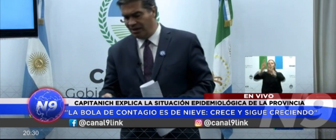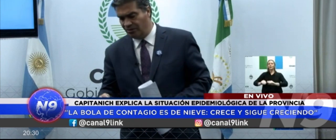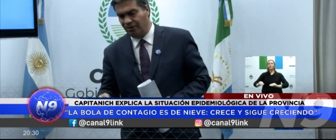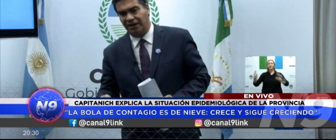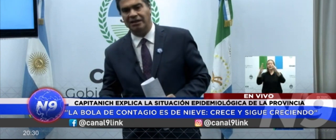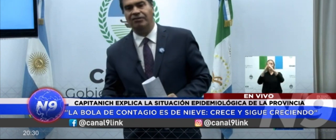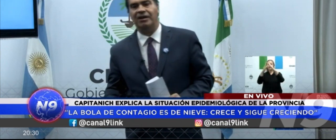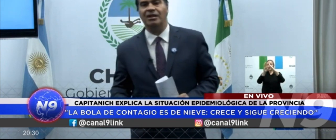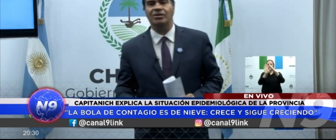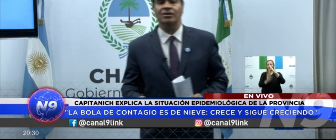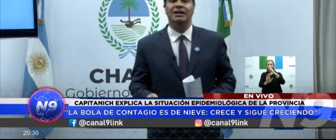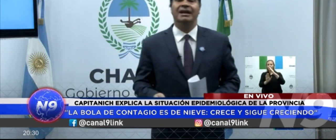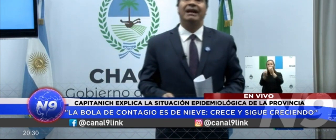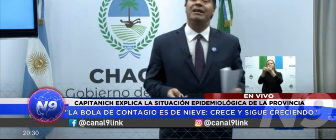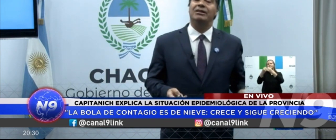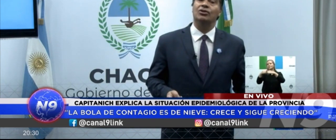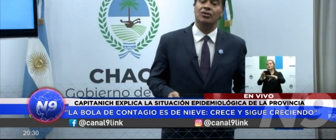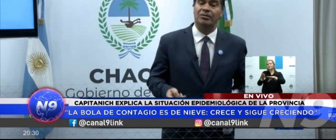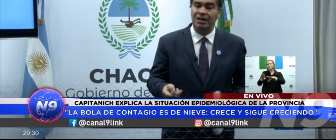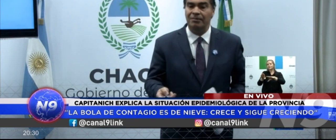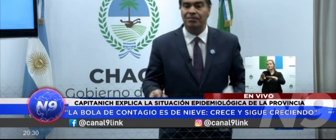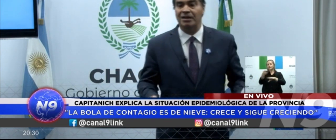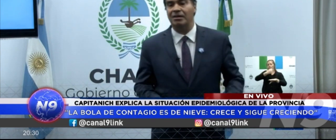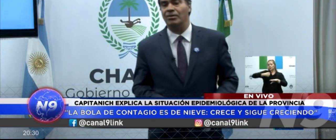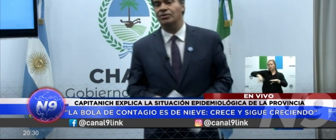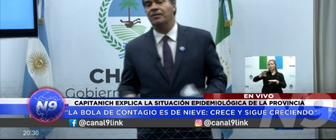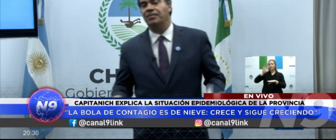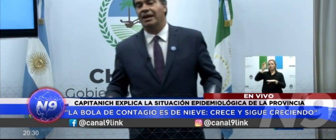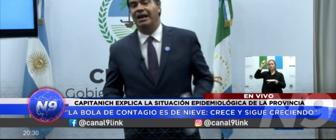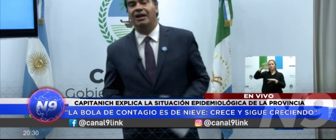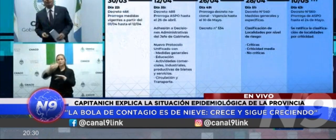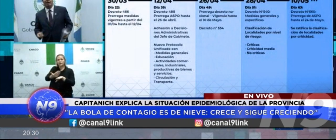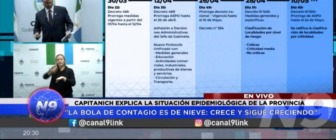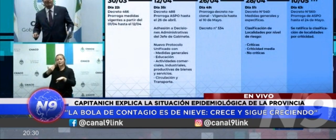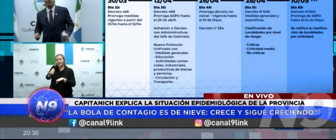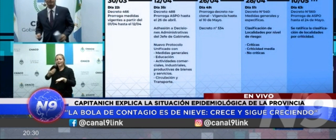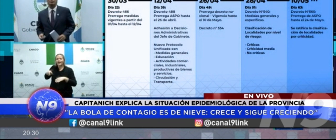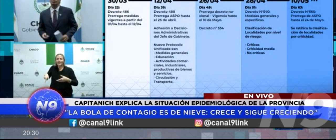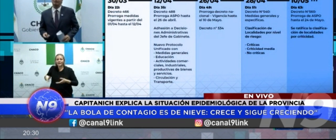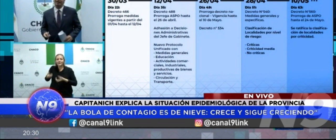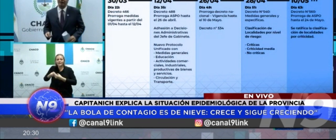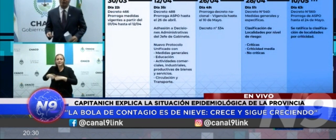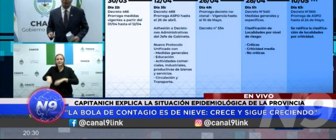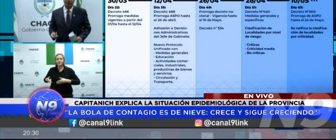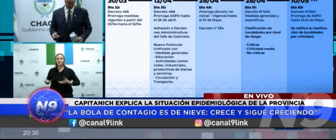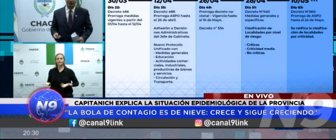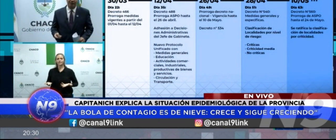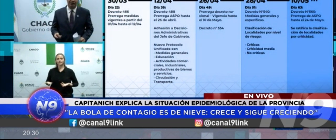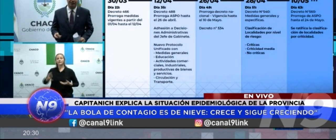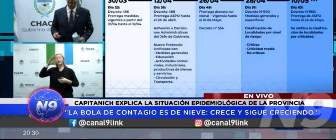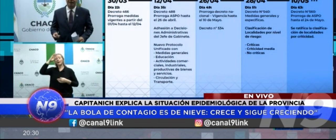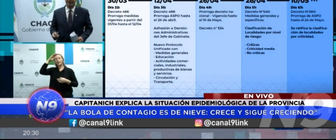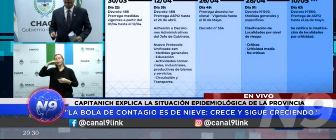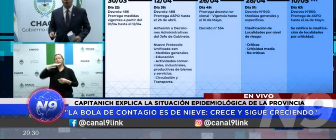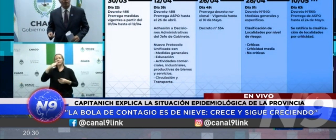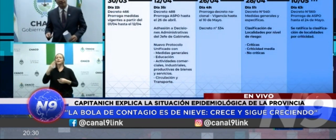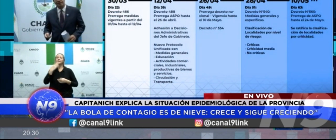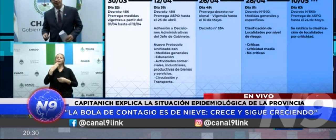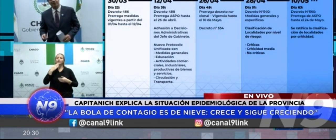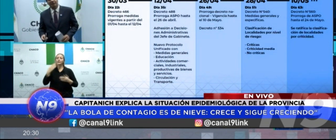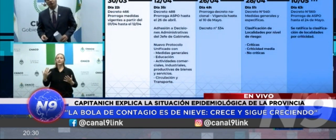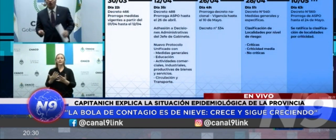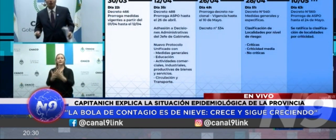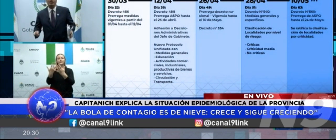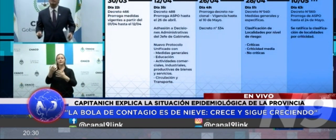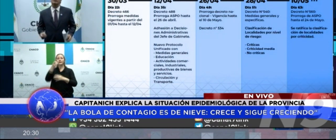sacando, ratificando. El 28 de abril planteamos las localidades en virtud del riesgo correspondiente y a su